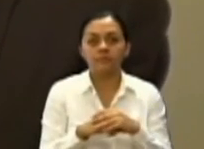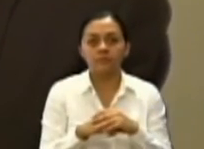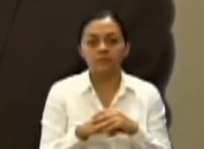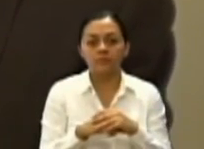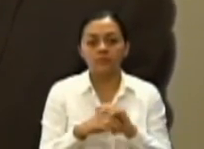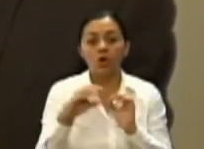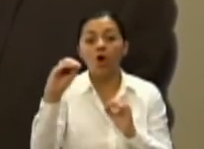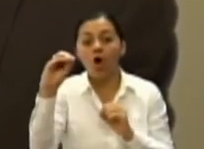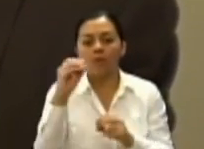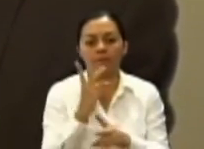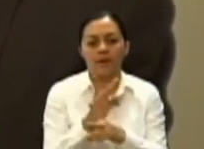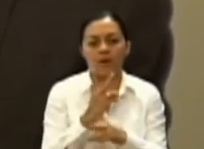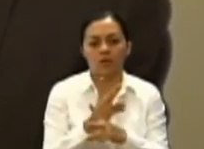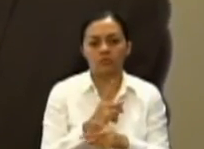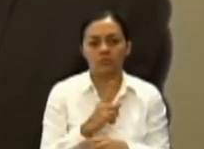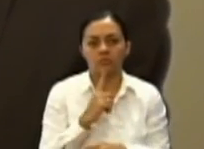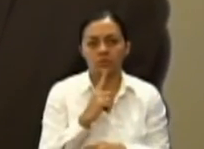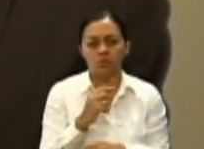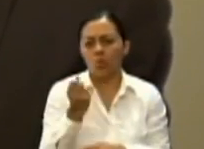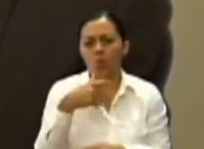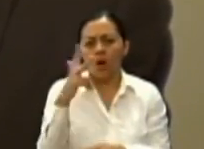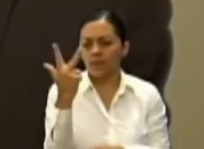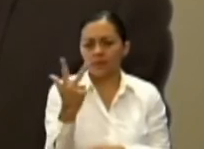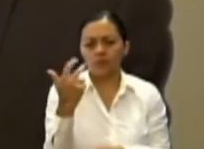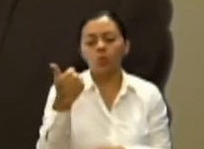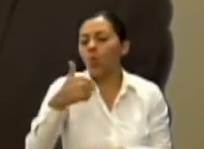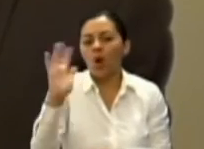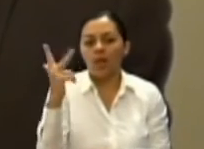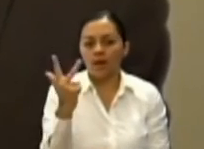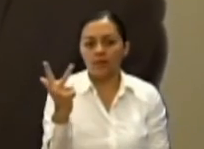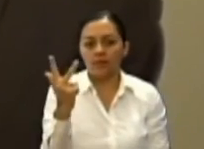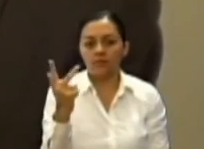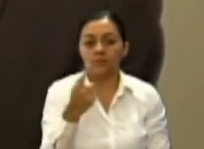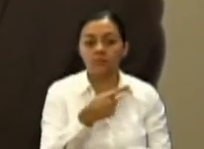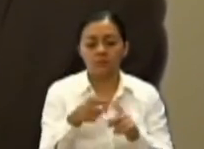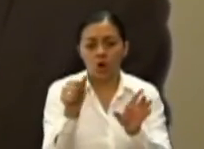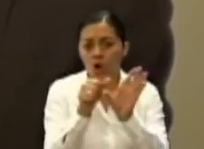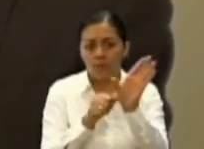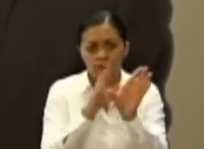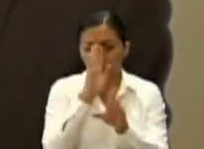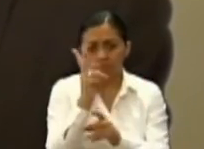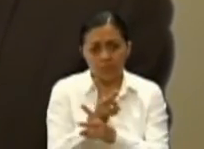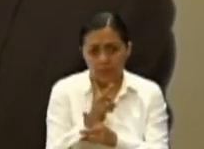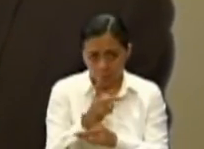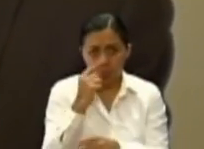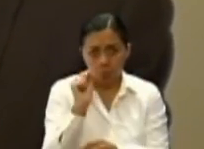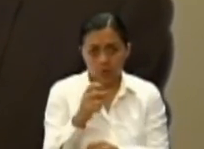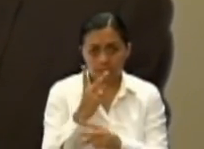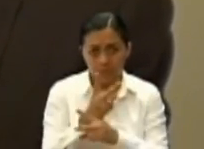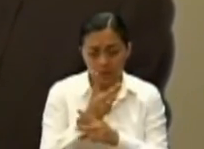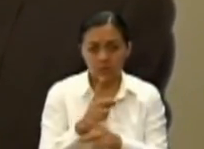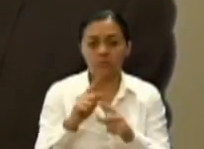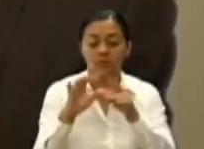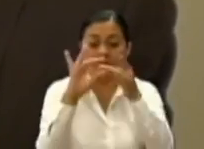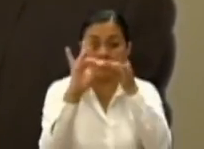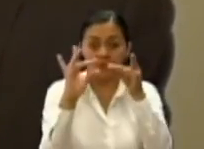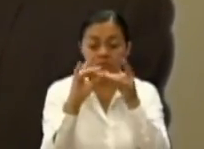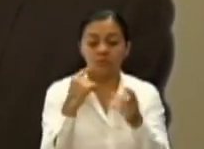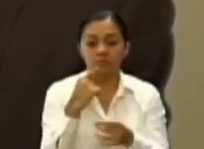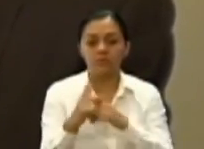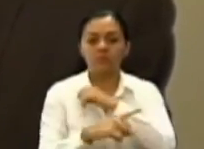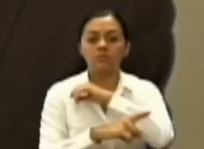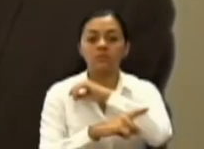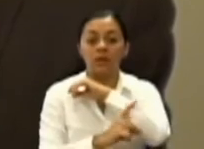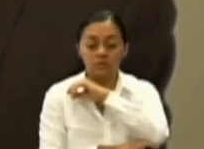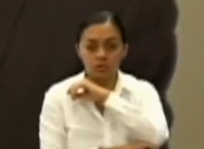o peligrosas cualquiera de las tres una operación siempre peligrosa cuando el texto decía que íbamos a sancionar